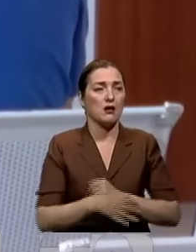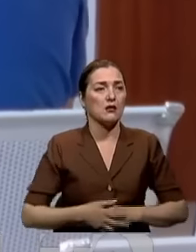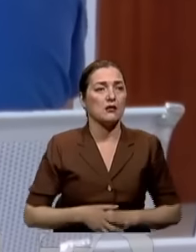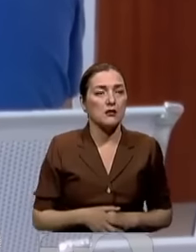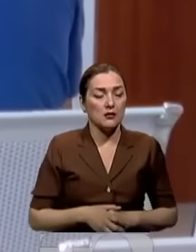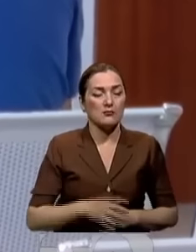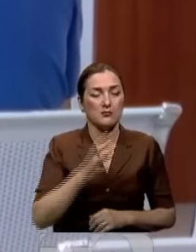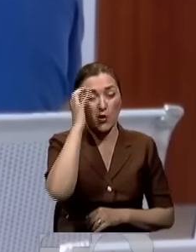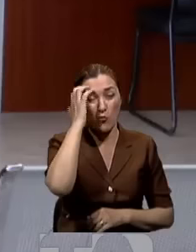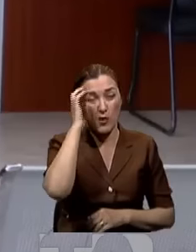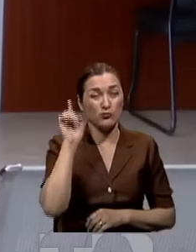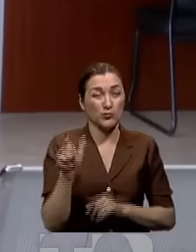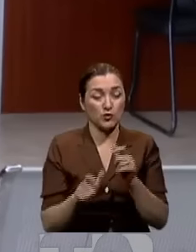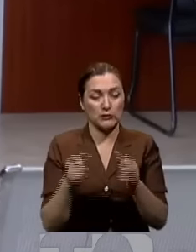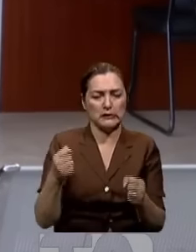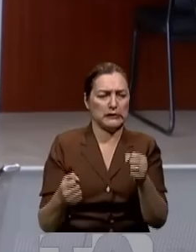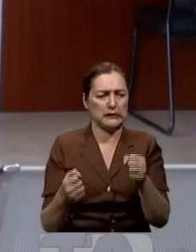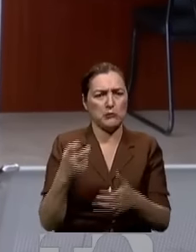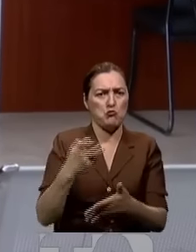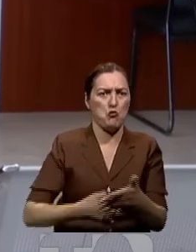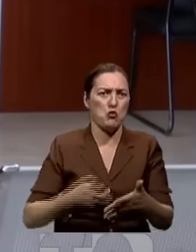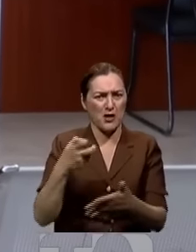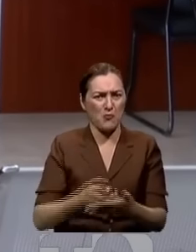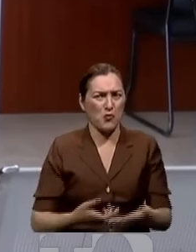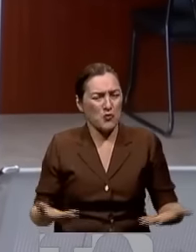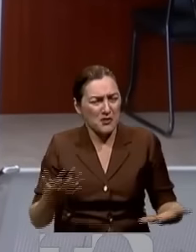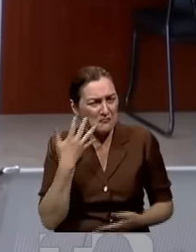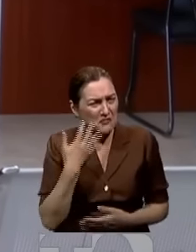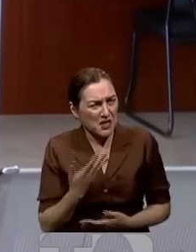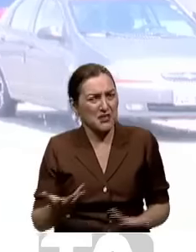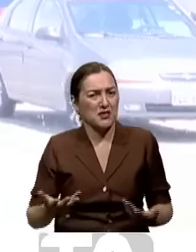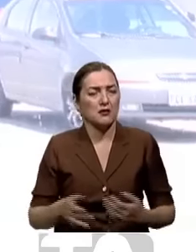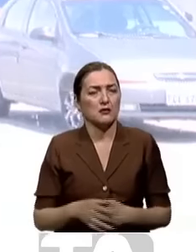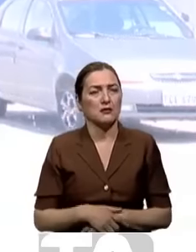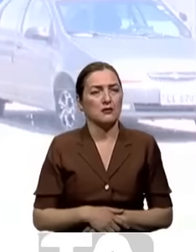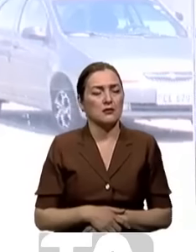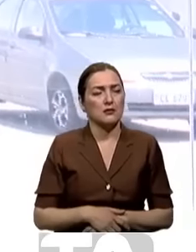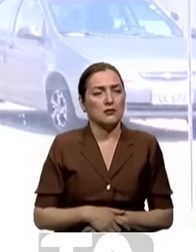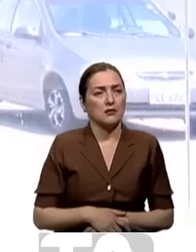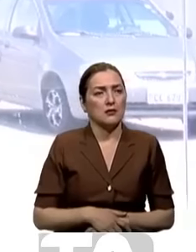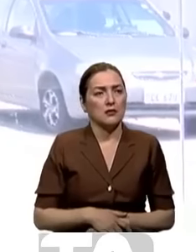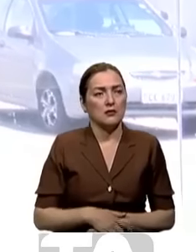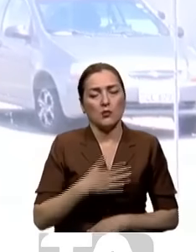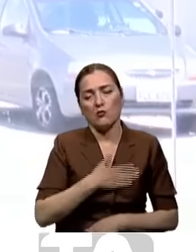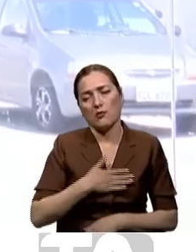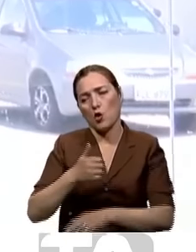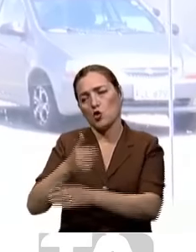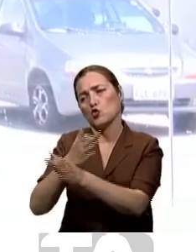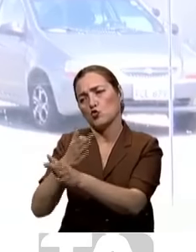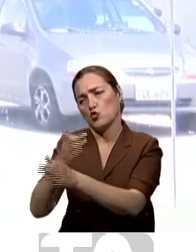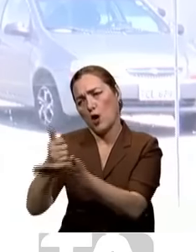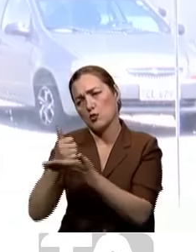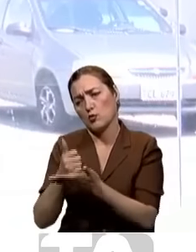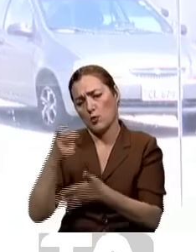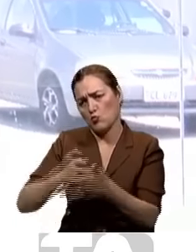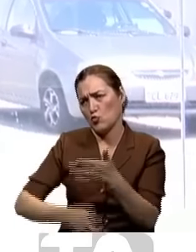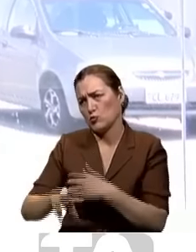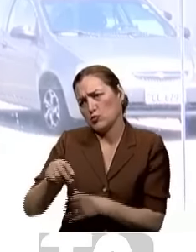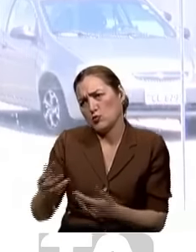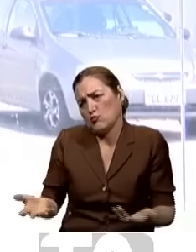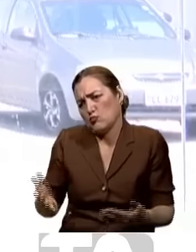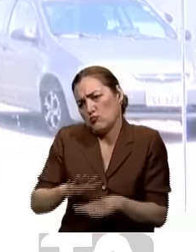principal preocupación es que se genere la multa por calendarización. Que nos ayuden con el turno y que no nos